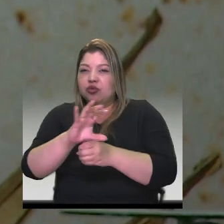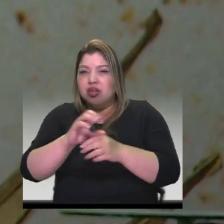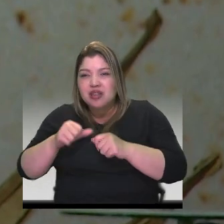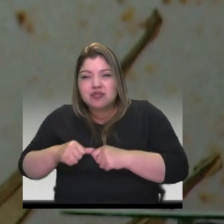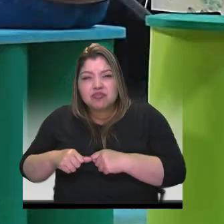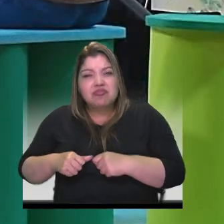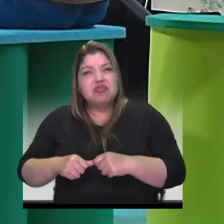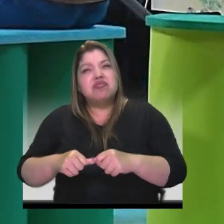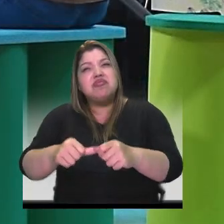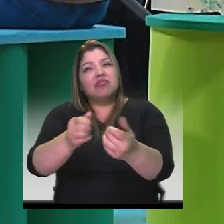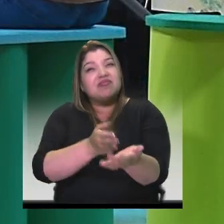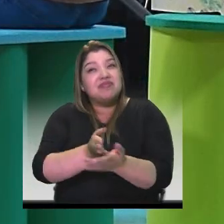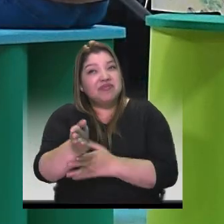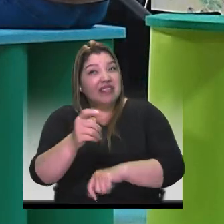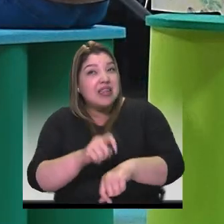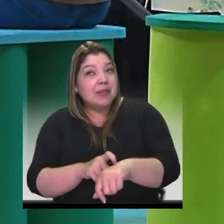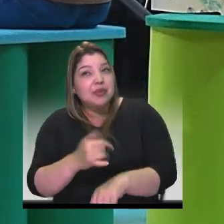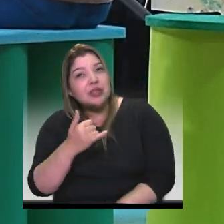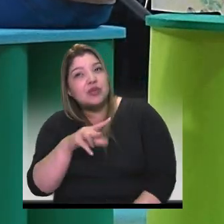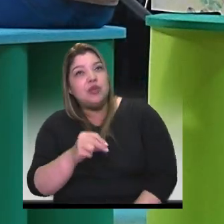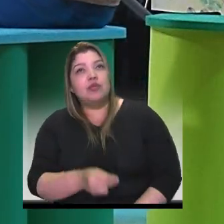tiempo?